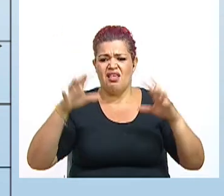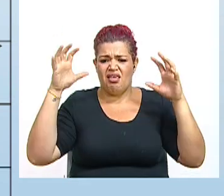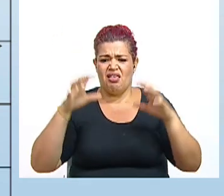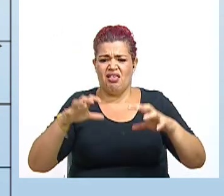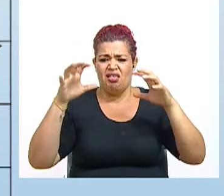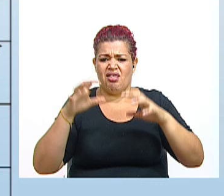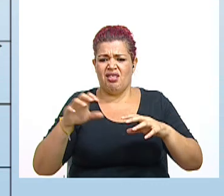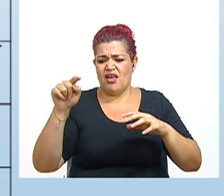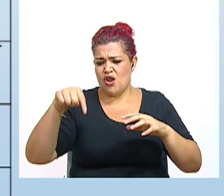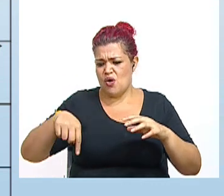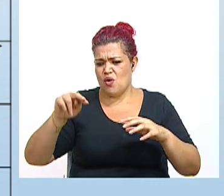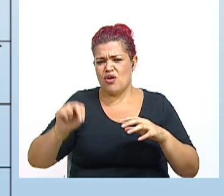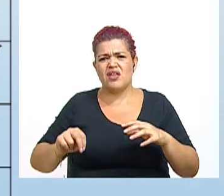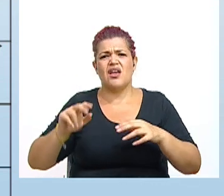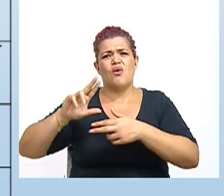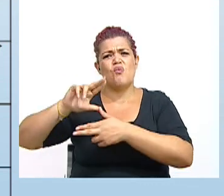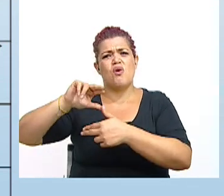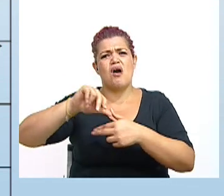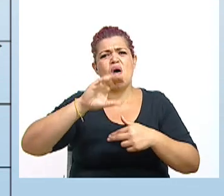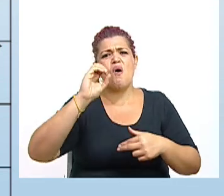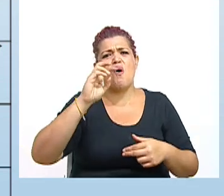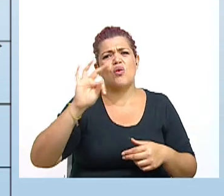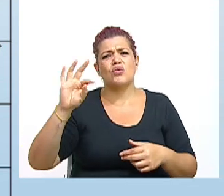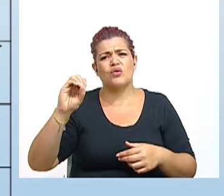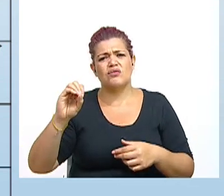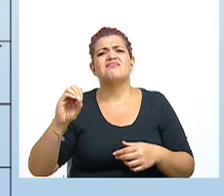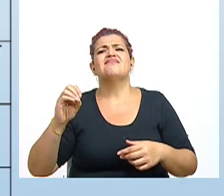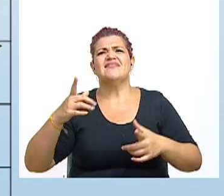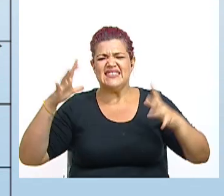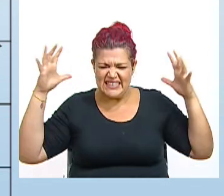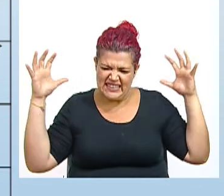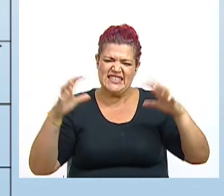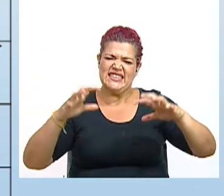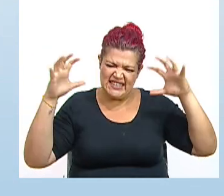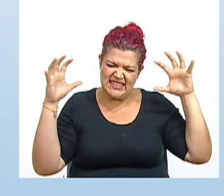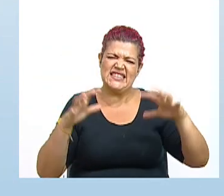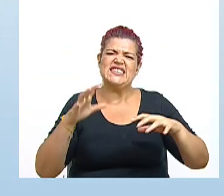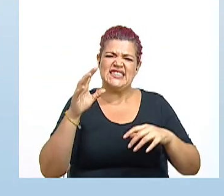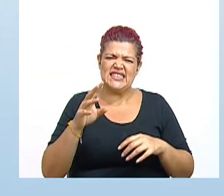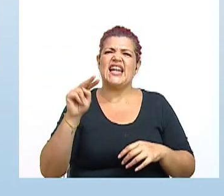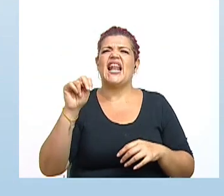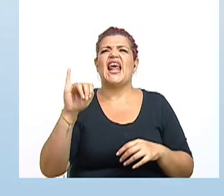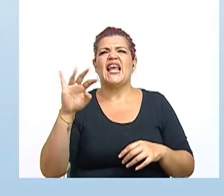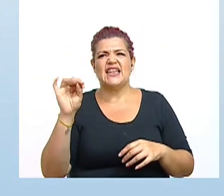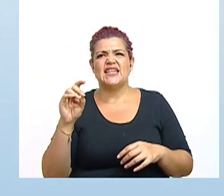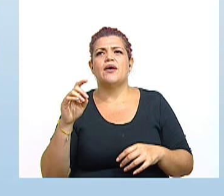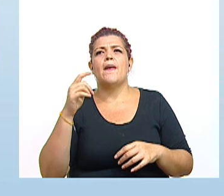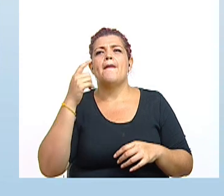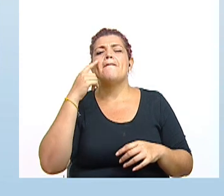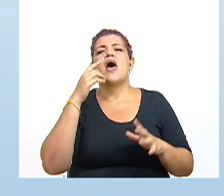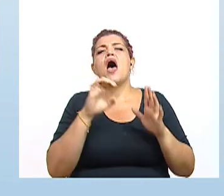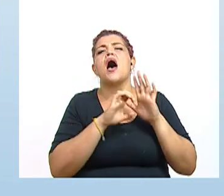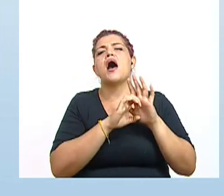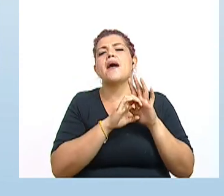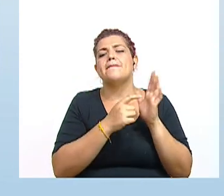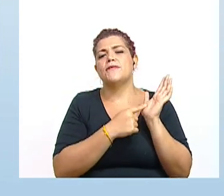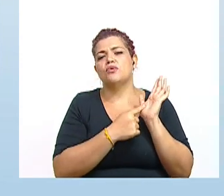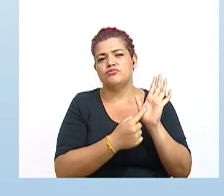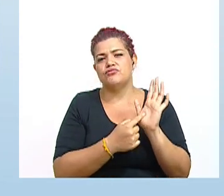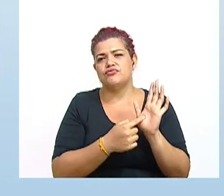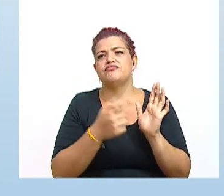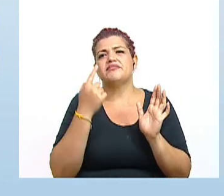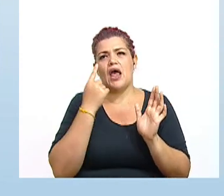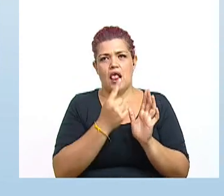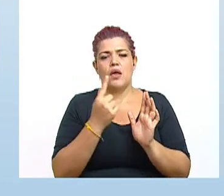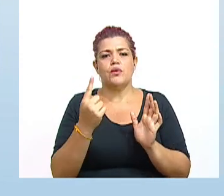norte, el huracán Otto y la tormenta tropical Nate. Vamos a seleccionar en este caso un ejemplo representativo de cada